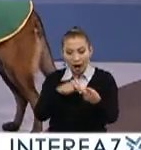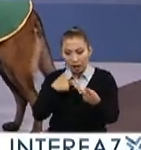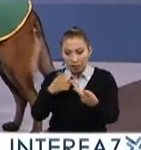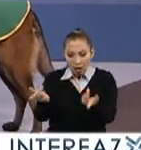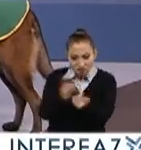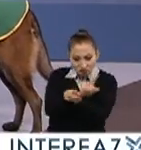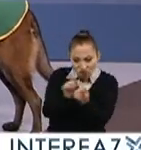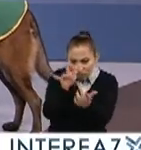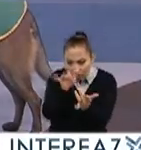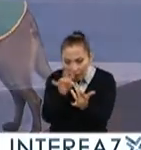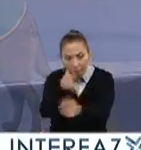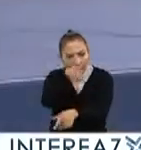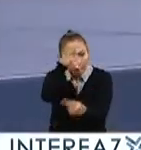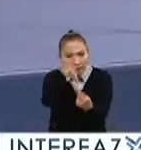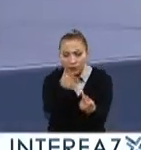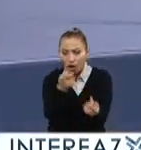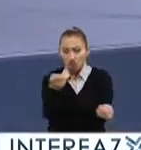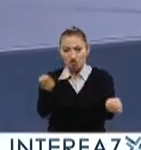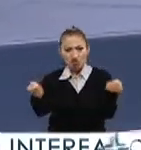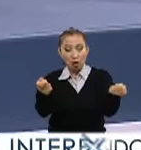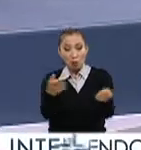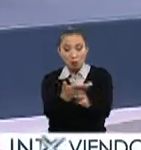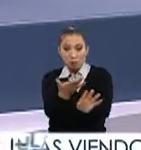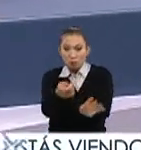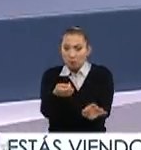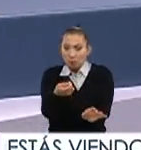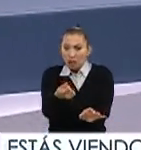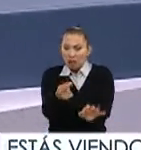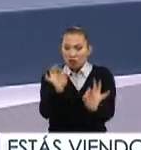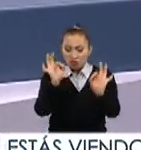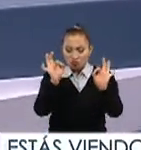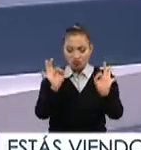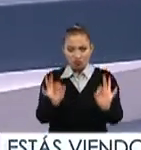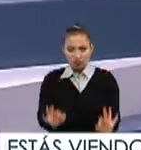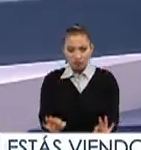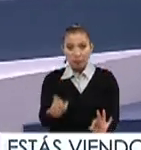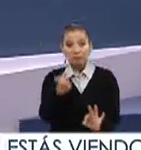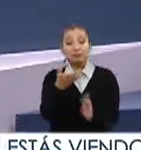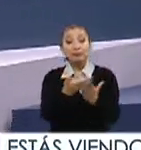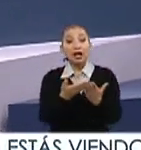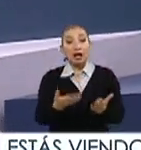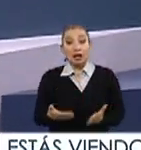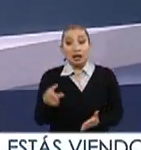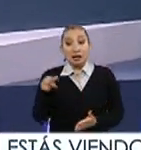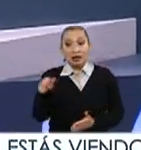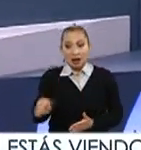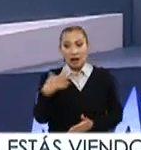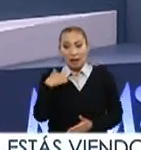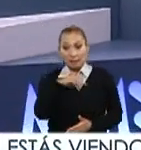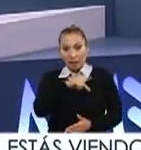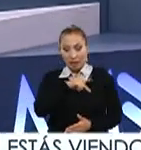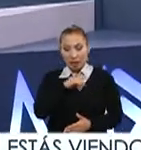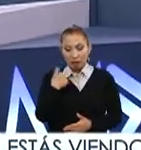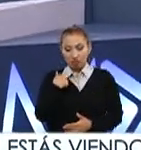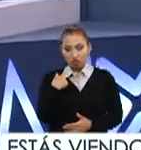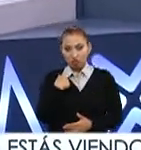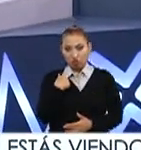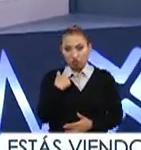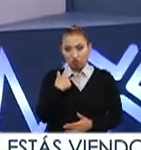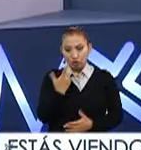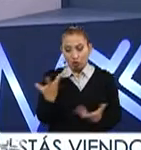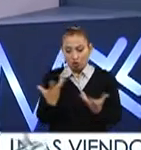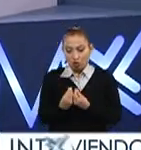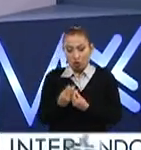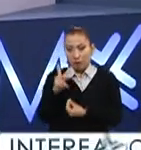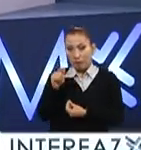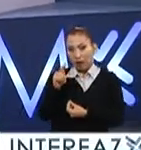una socialización casi perfecta, un control, un perro muy equilibrado. En este caso, a mí me tocó ser el binomio